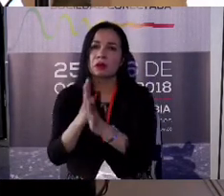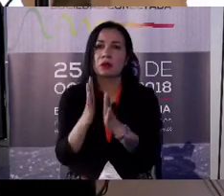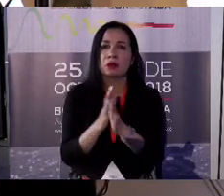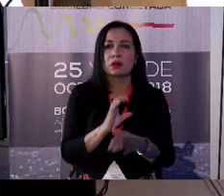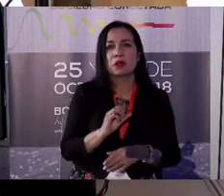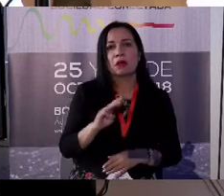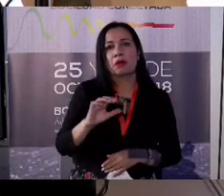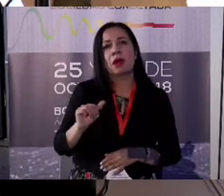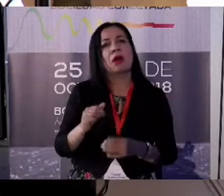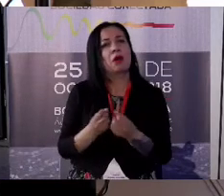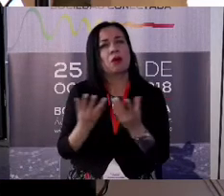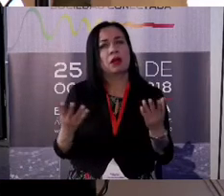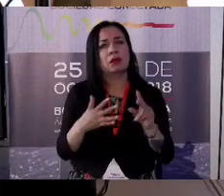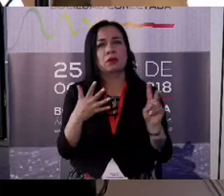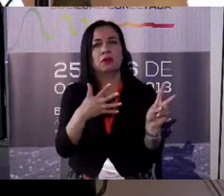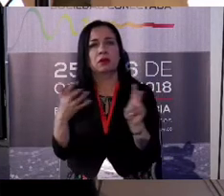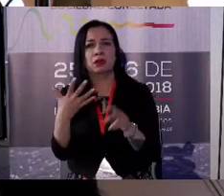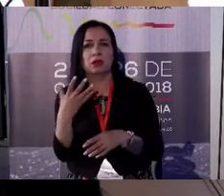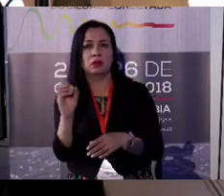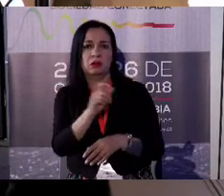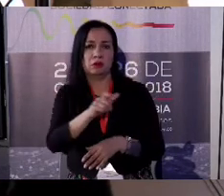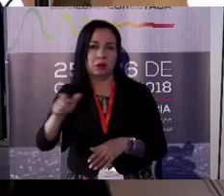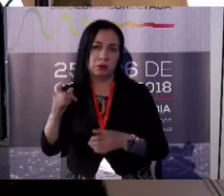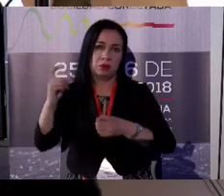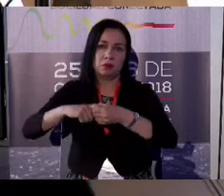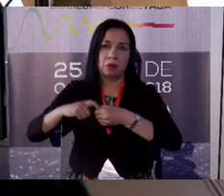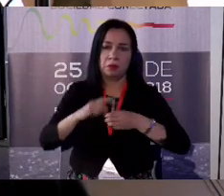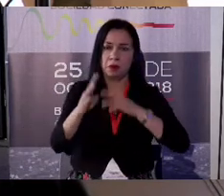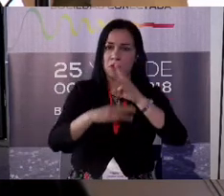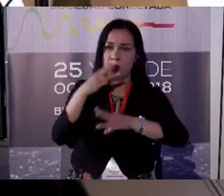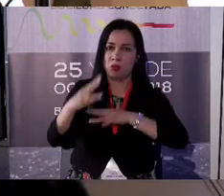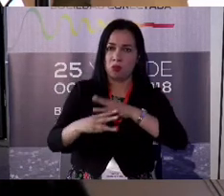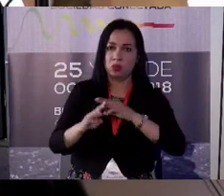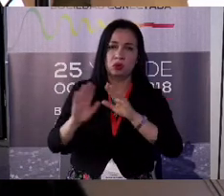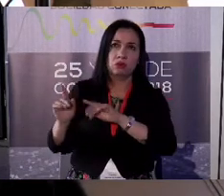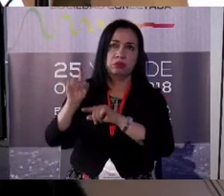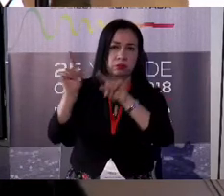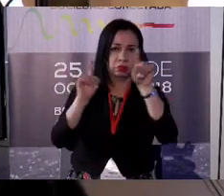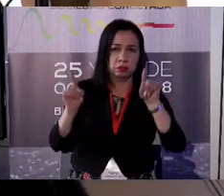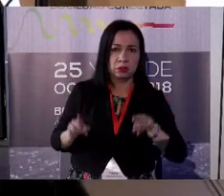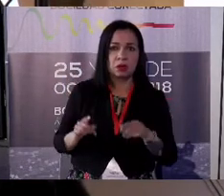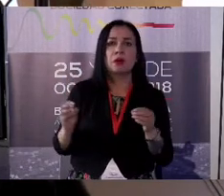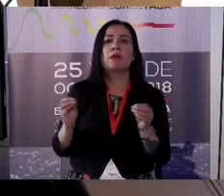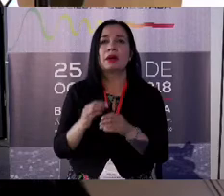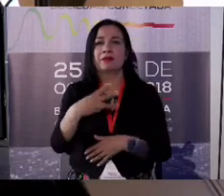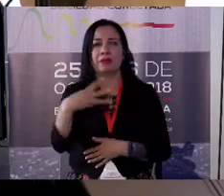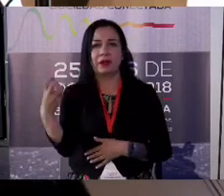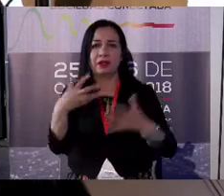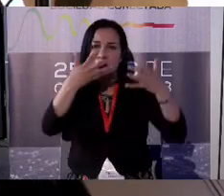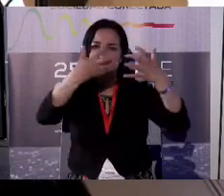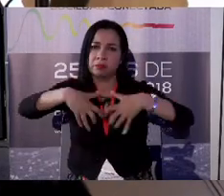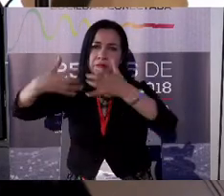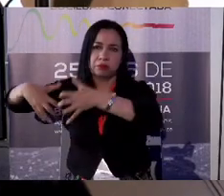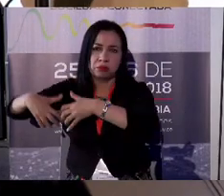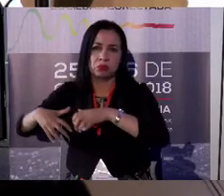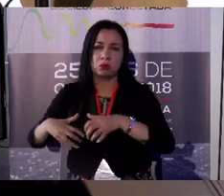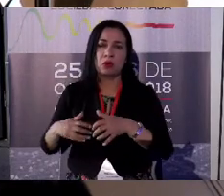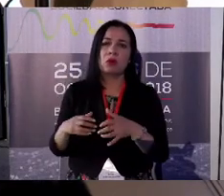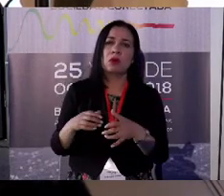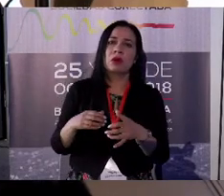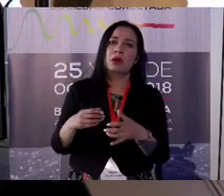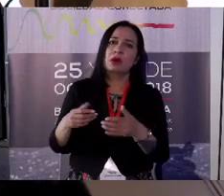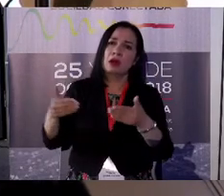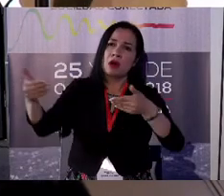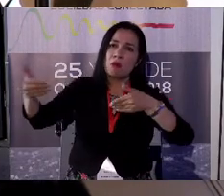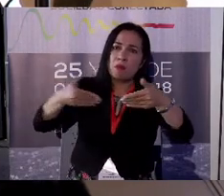tiene 750 miembros alrededor del mundo y más de 300 empresas del ecosistema o